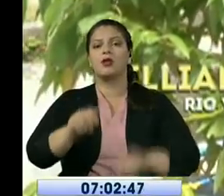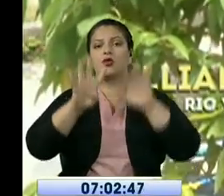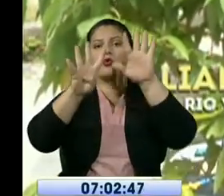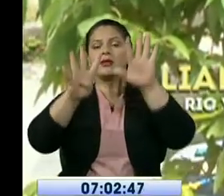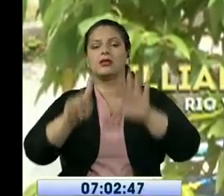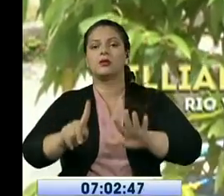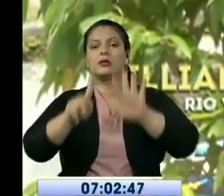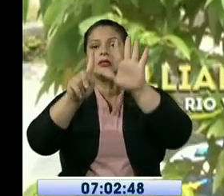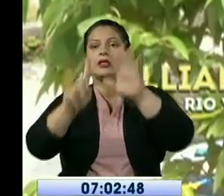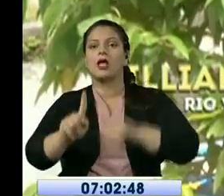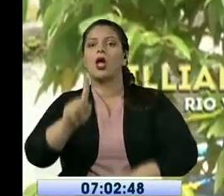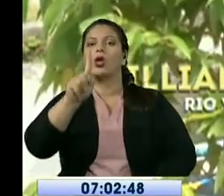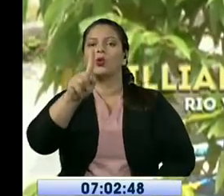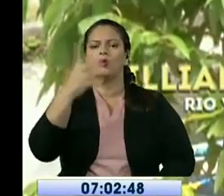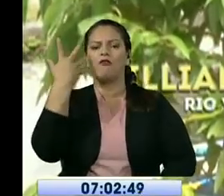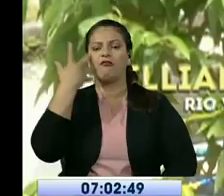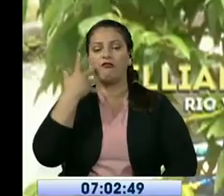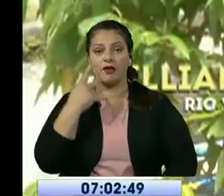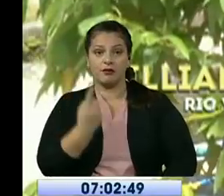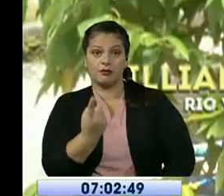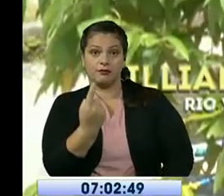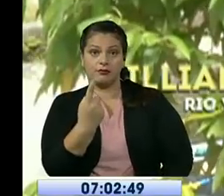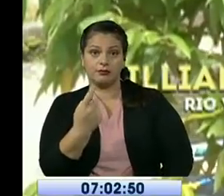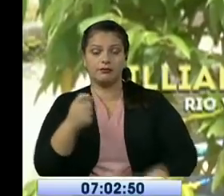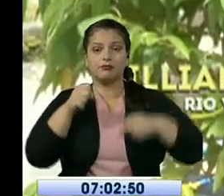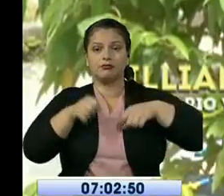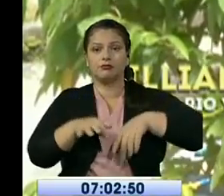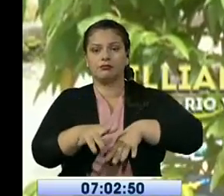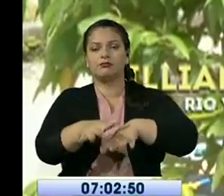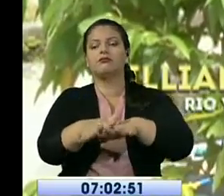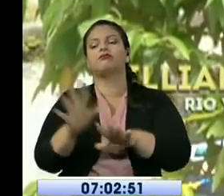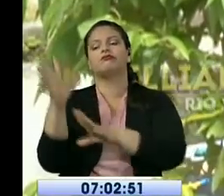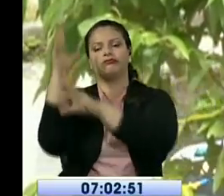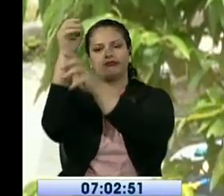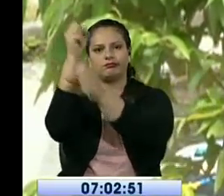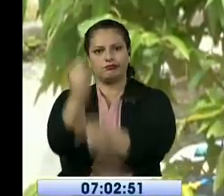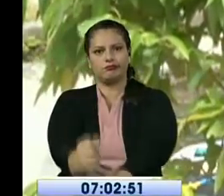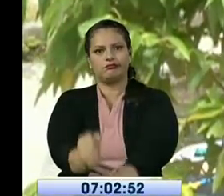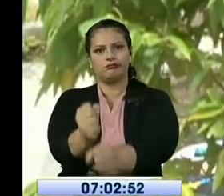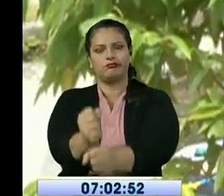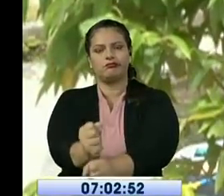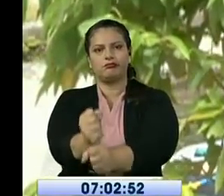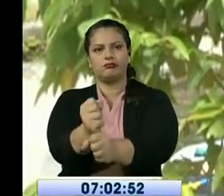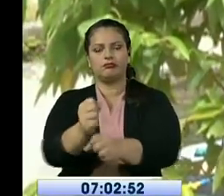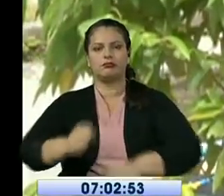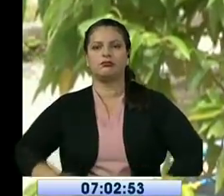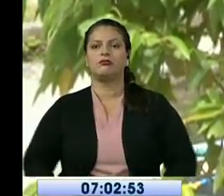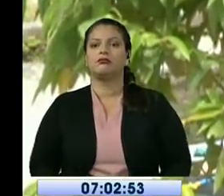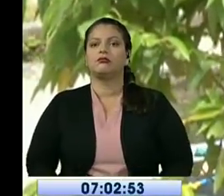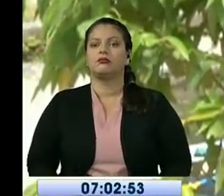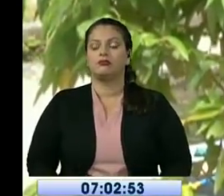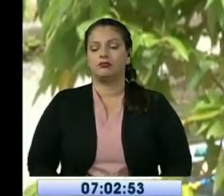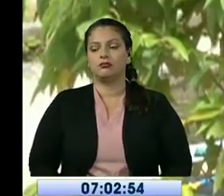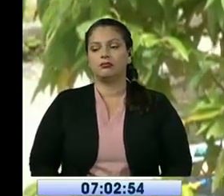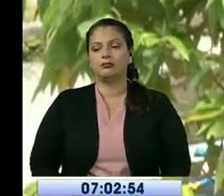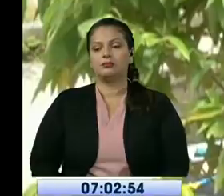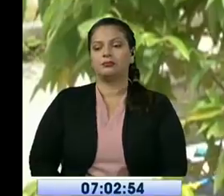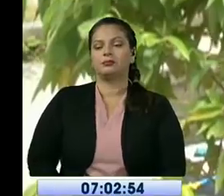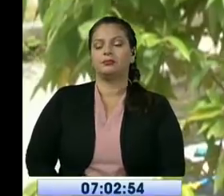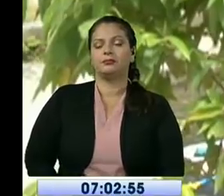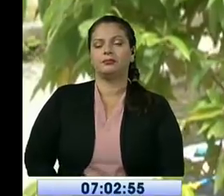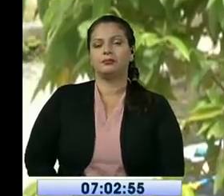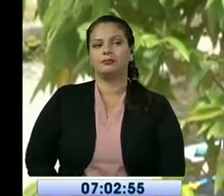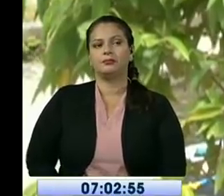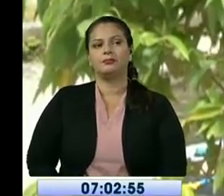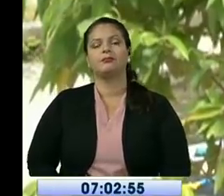septiembre fue una gestión de sus primeros pobladores, sus primeros hijos. Lo